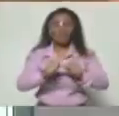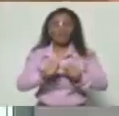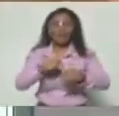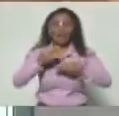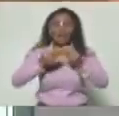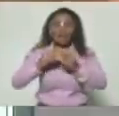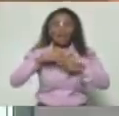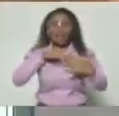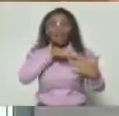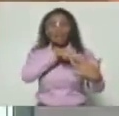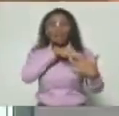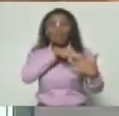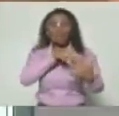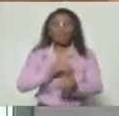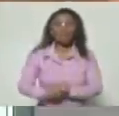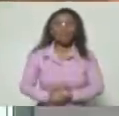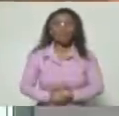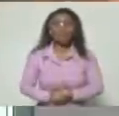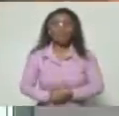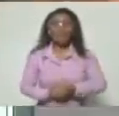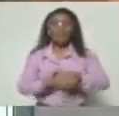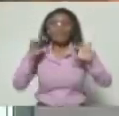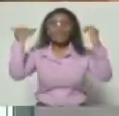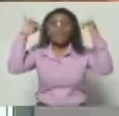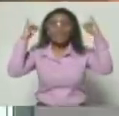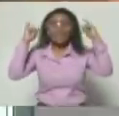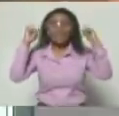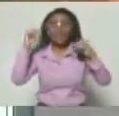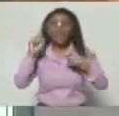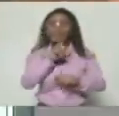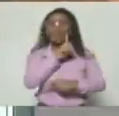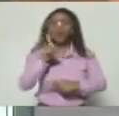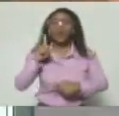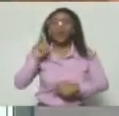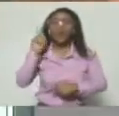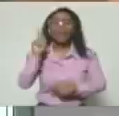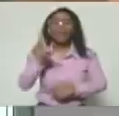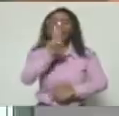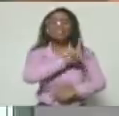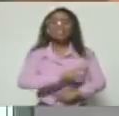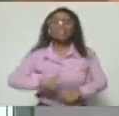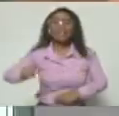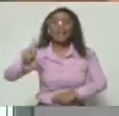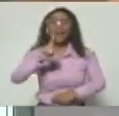batalla, conmemorando lo que él llamó el ciclo bicentenario.